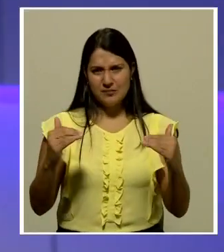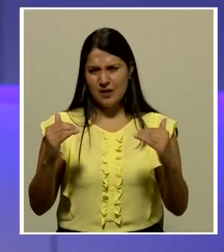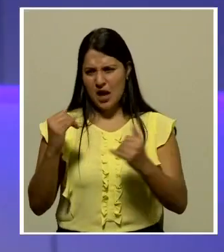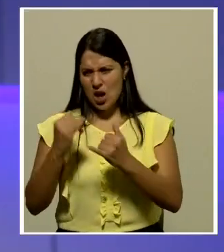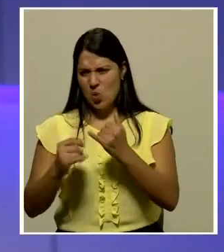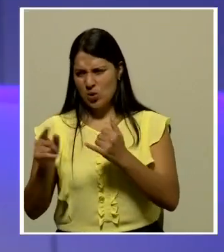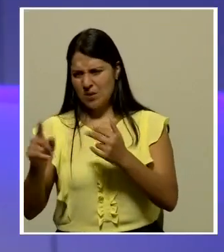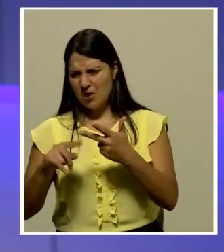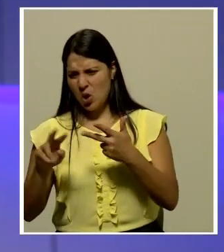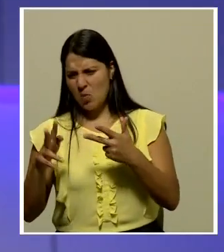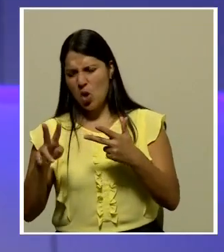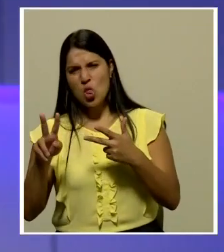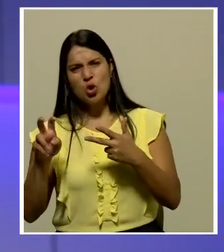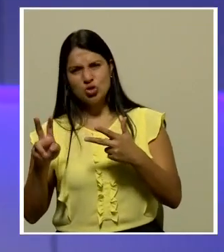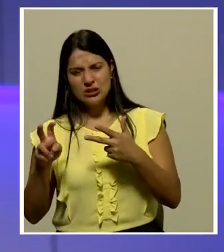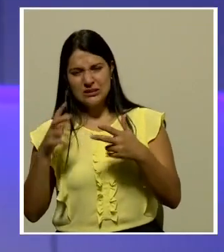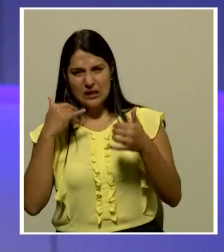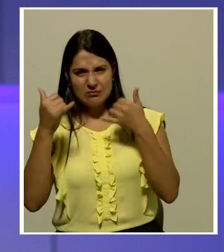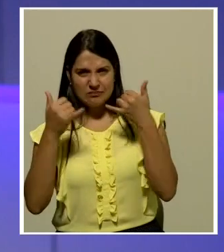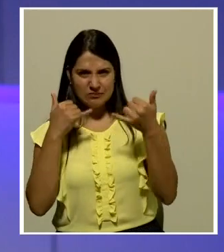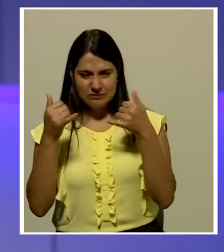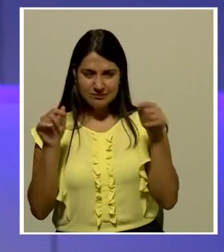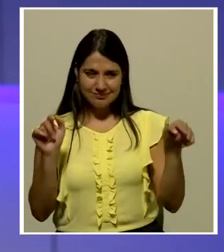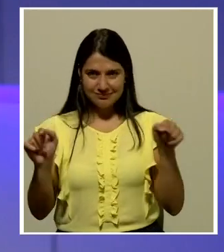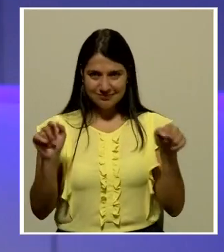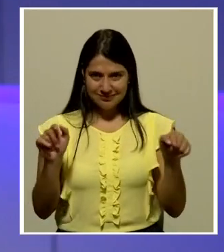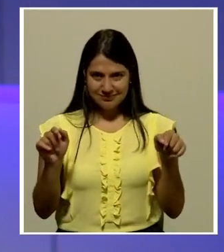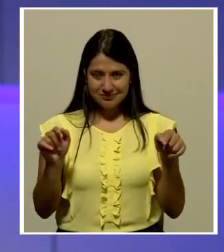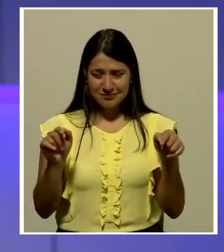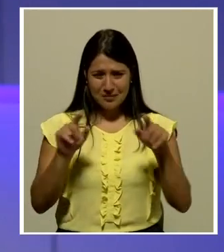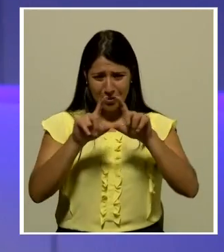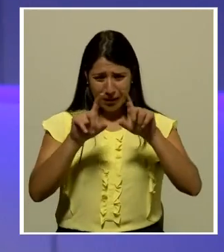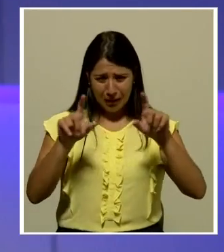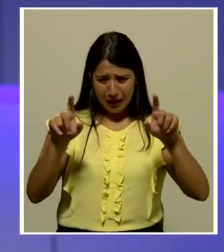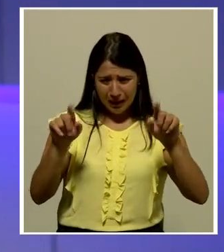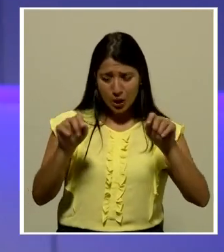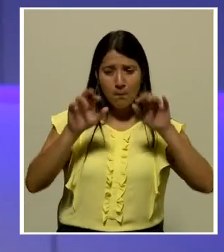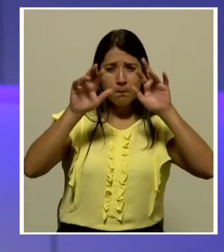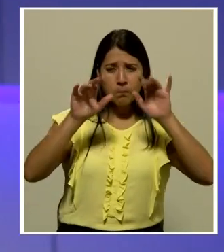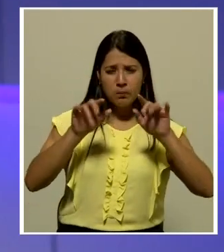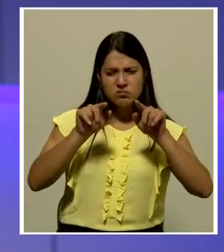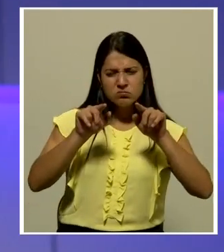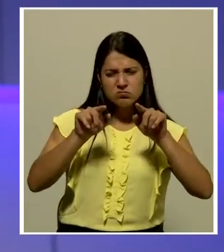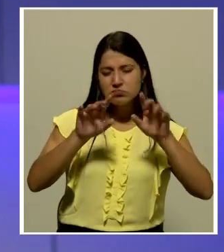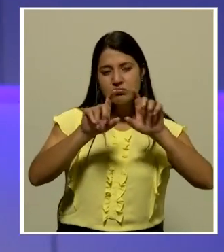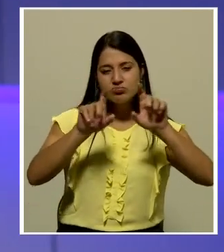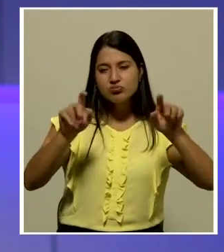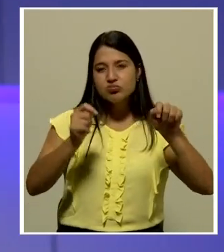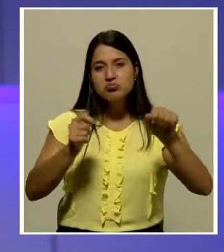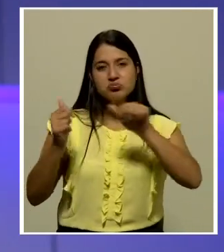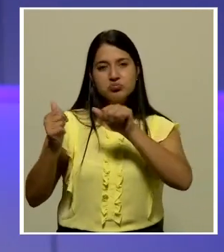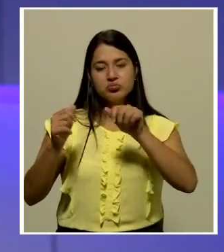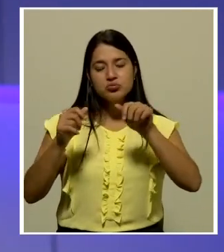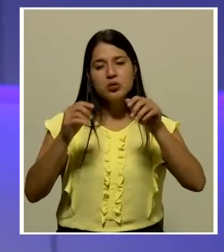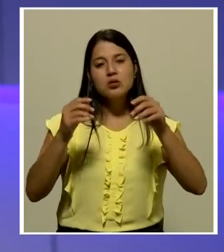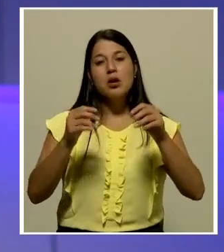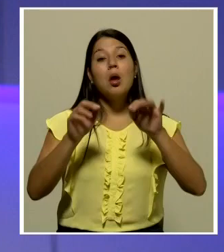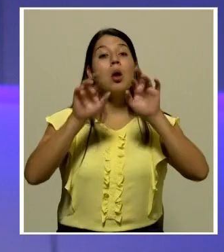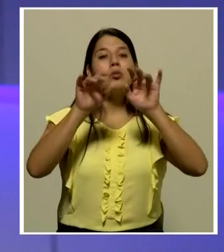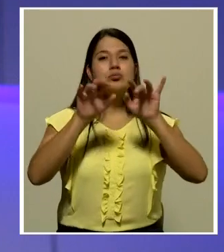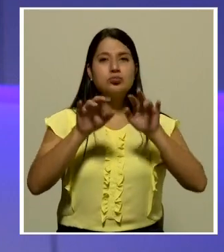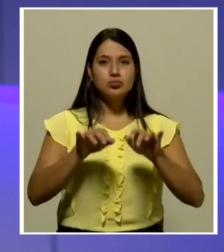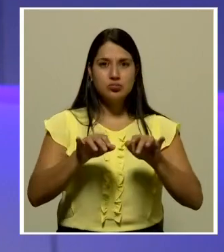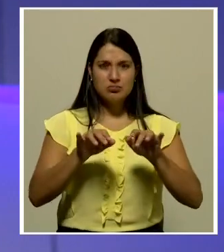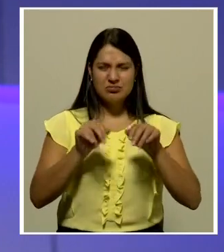caso. El informe lo establecía claramente y, sin embargo, la Corte dijo que en su